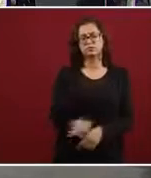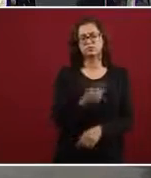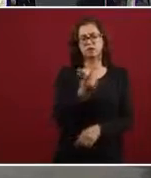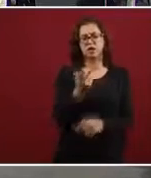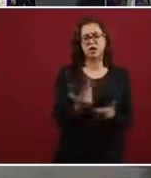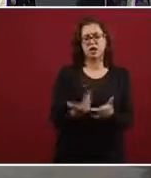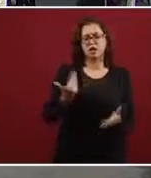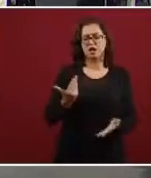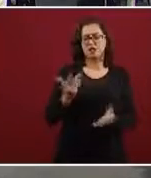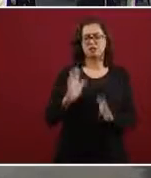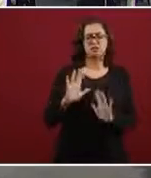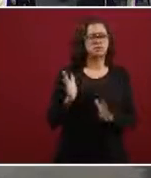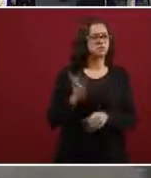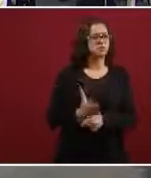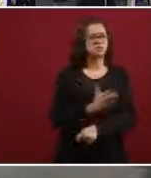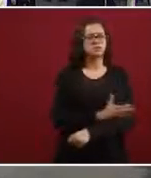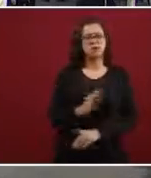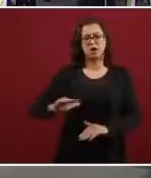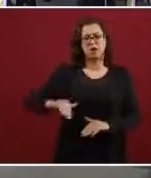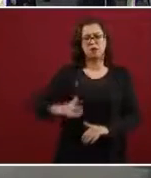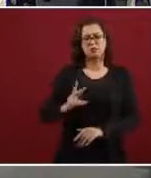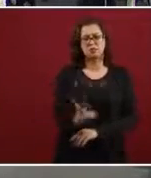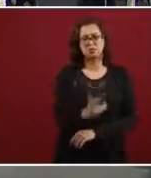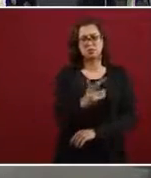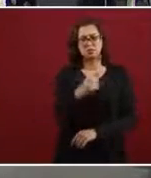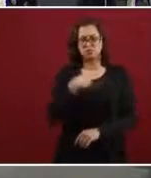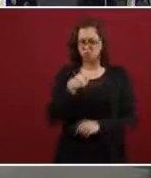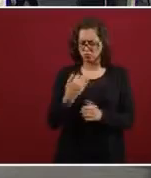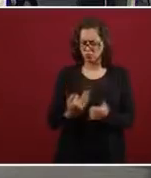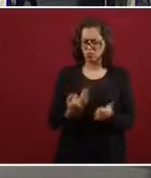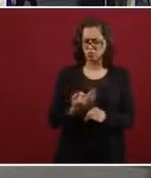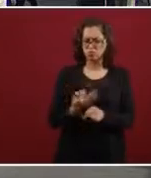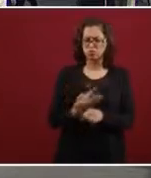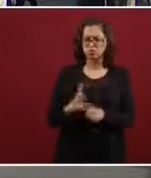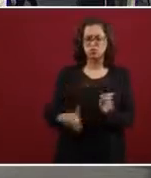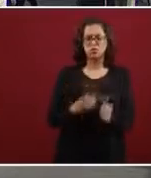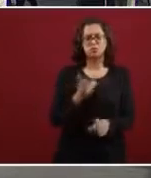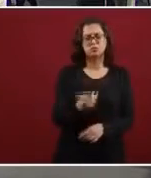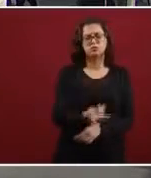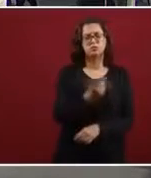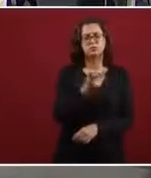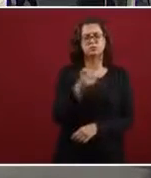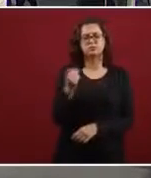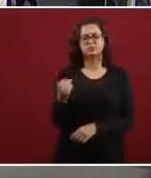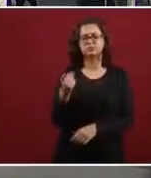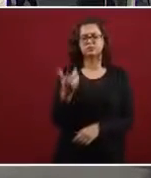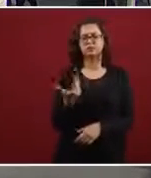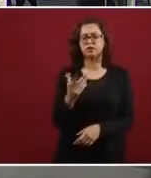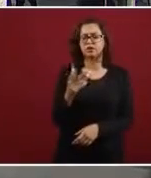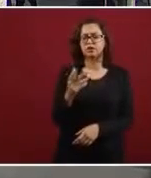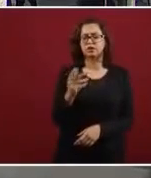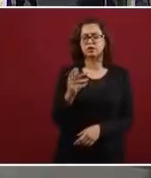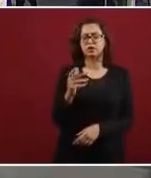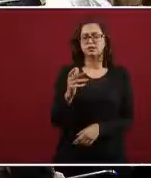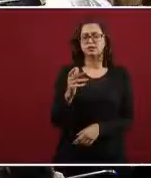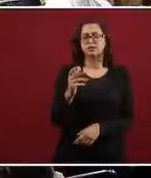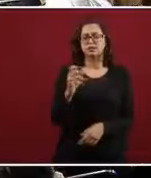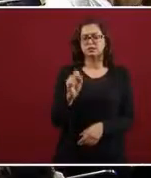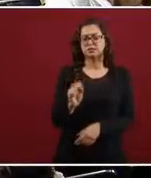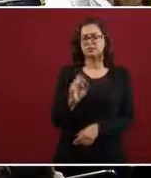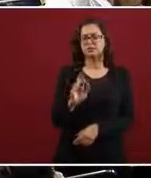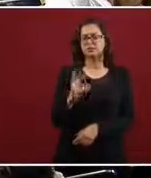había planteado a alguno de mis compañeros acerca de lo dicho por la secretaria de la Función Pública ayer